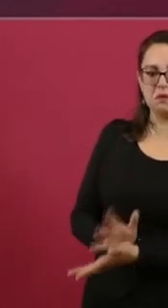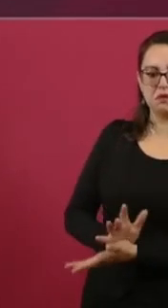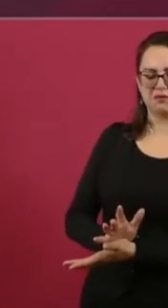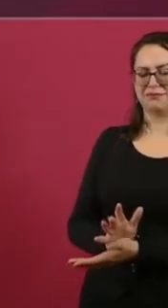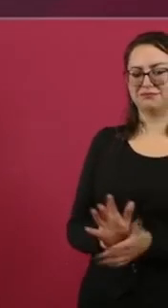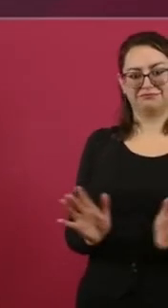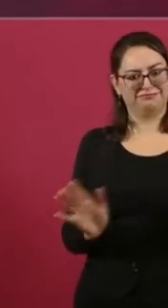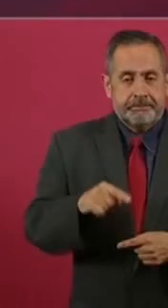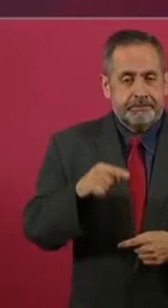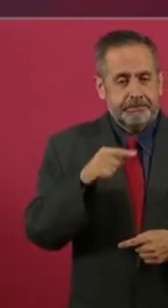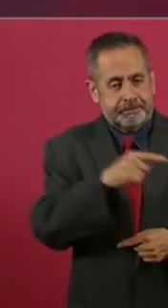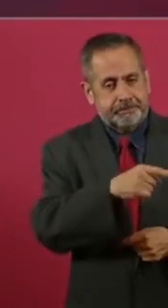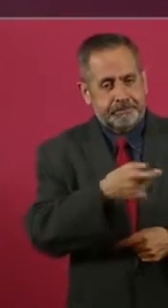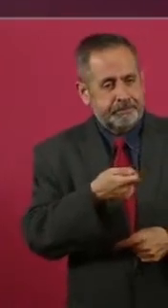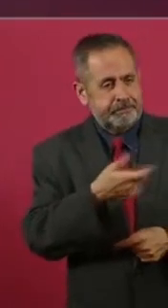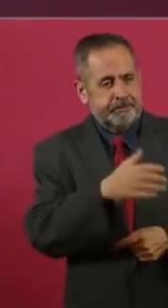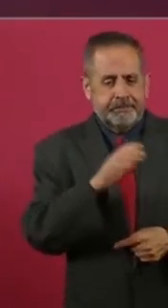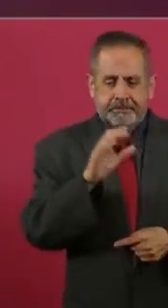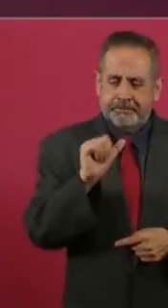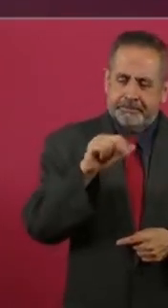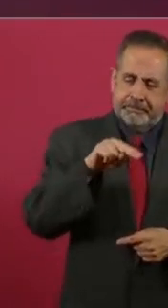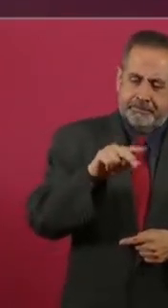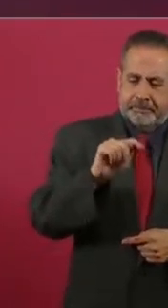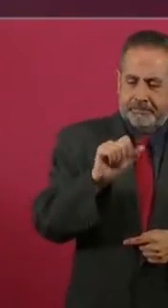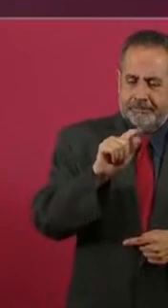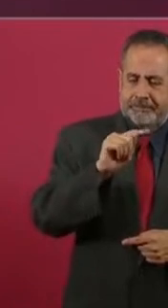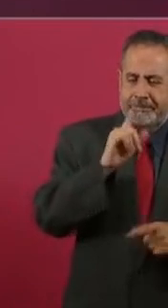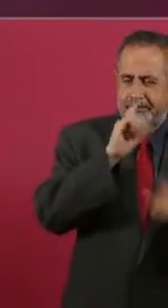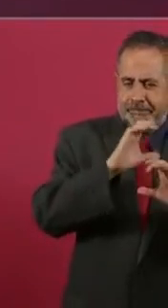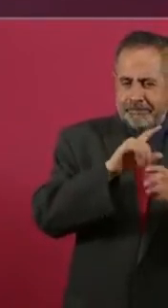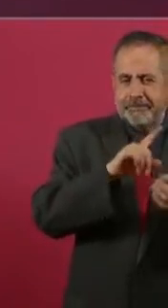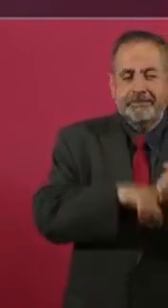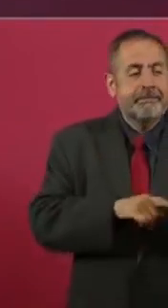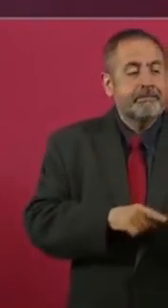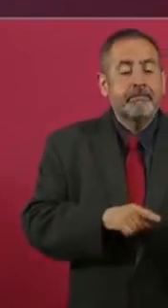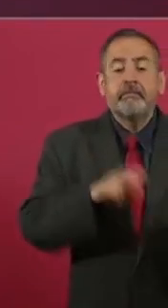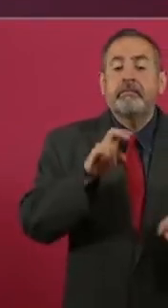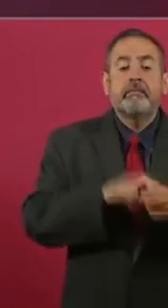discriminado, porque en un municipio de Guanajuato